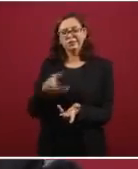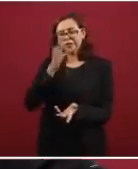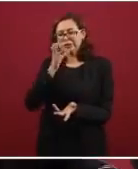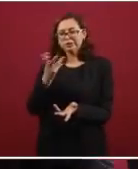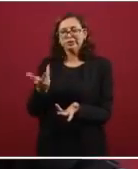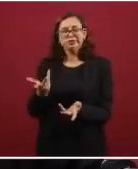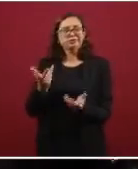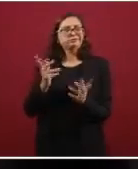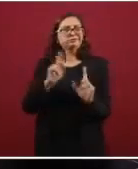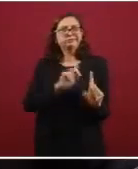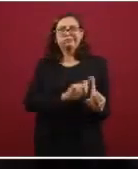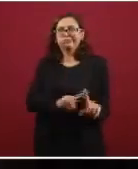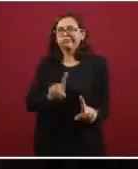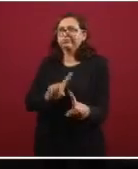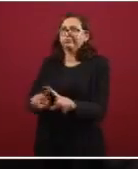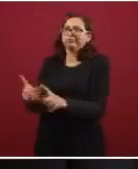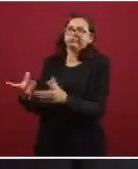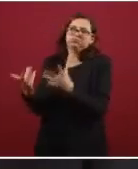estoy pensando en